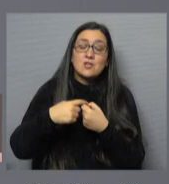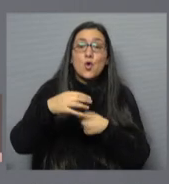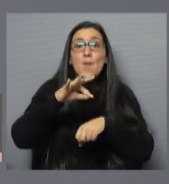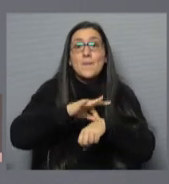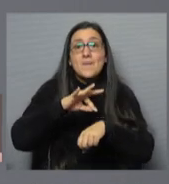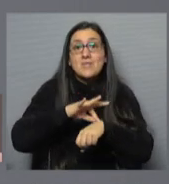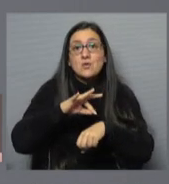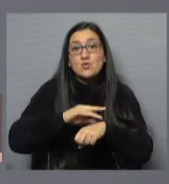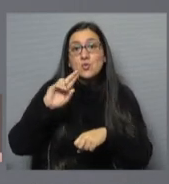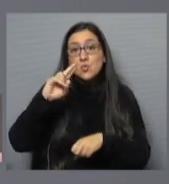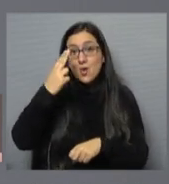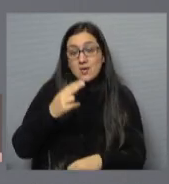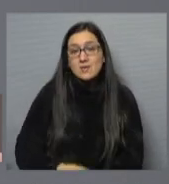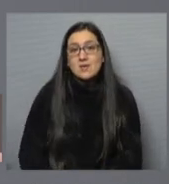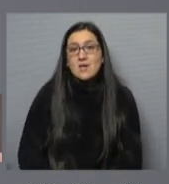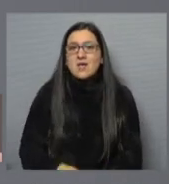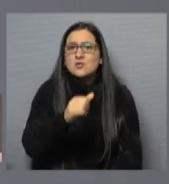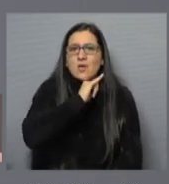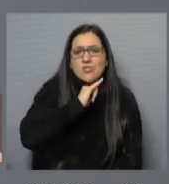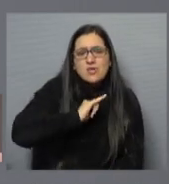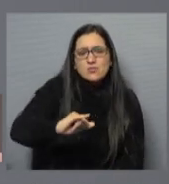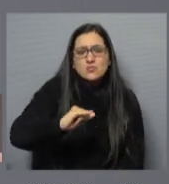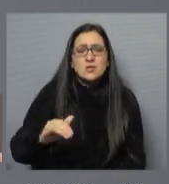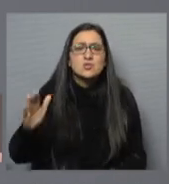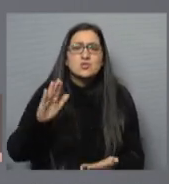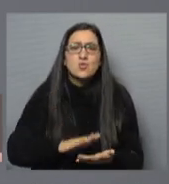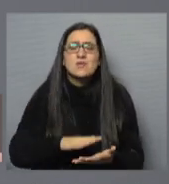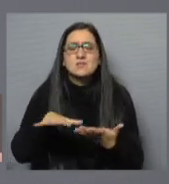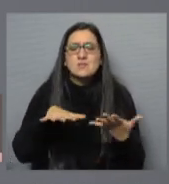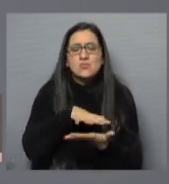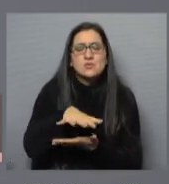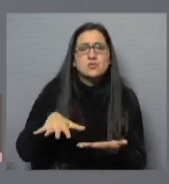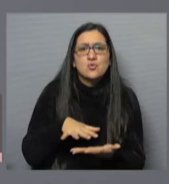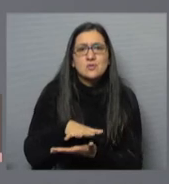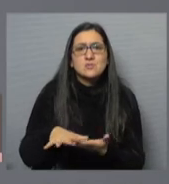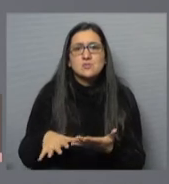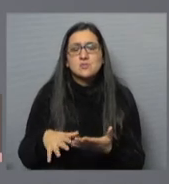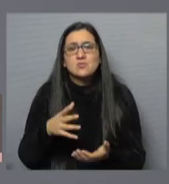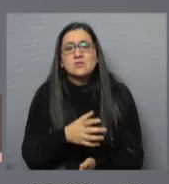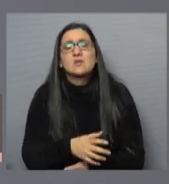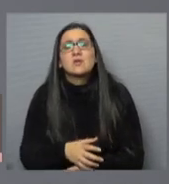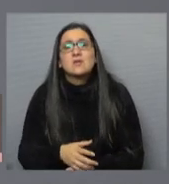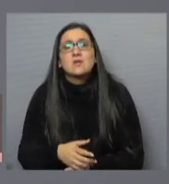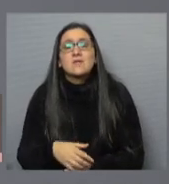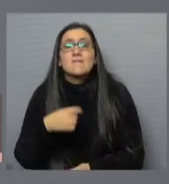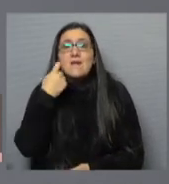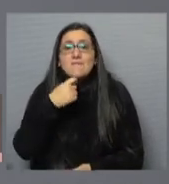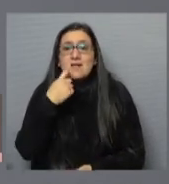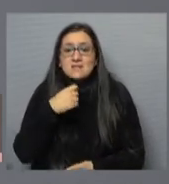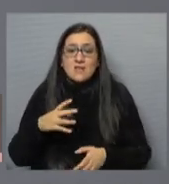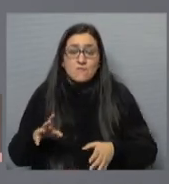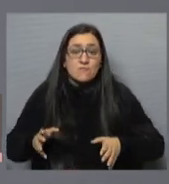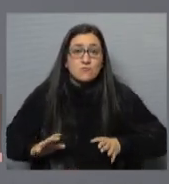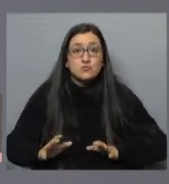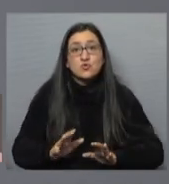Uruguay hizo unas denuncias respecto a lo que se está viviendo en cuanto a la carencia de recursos humanos que